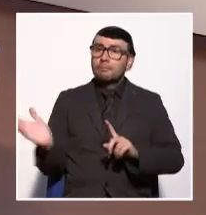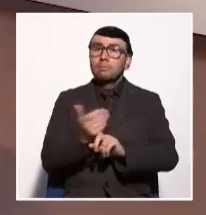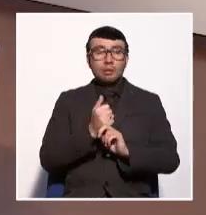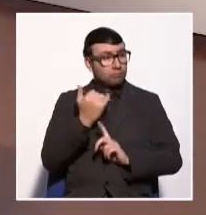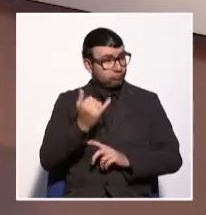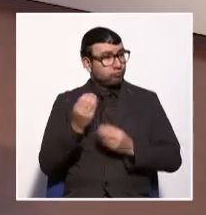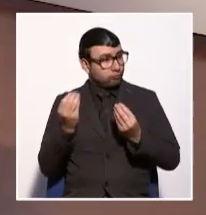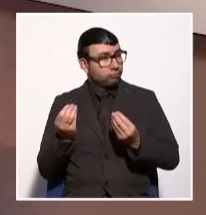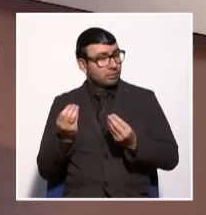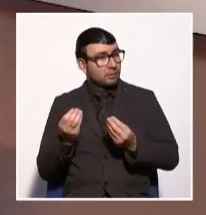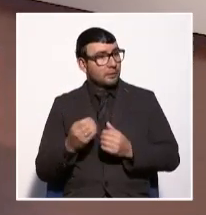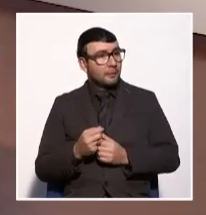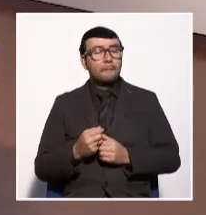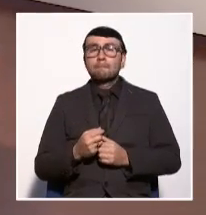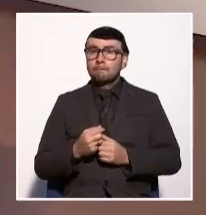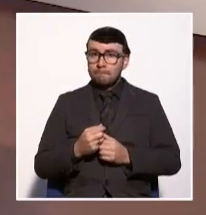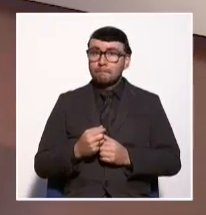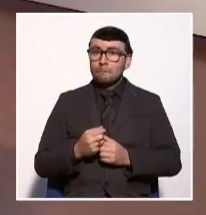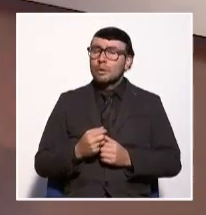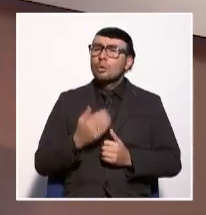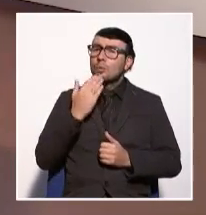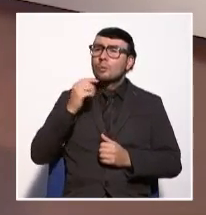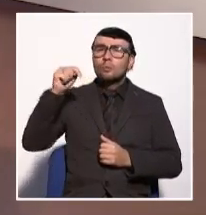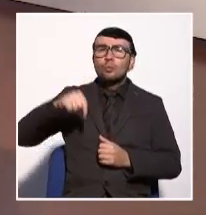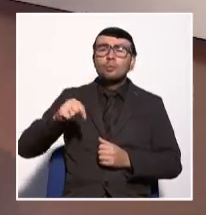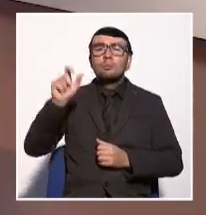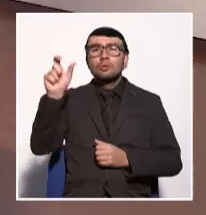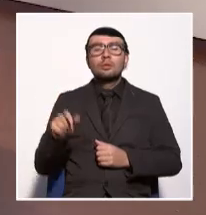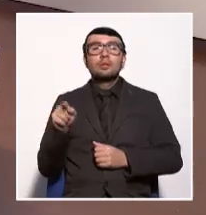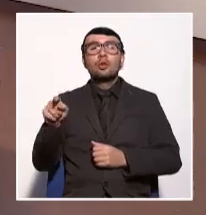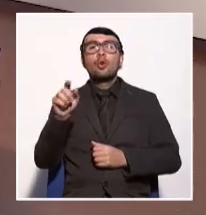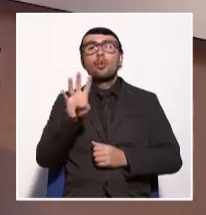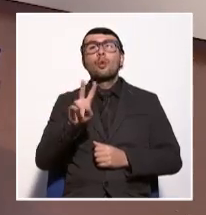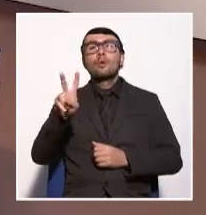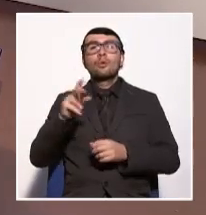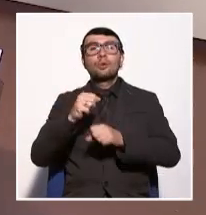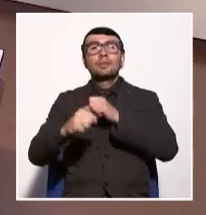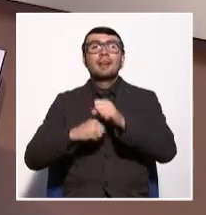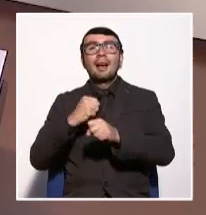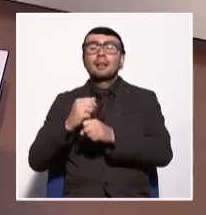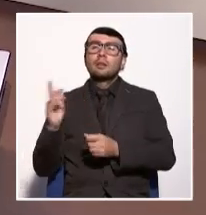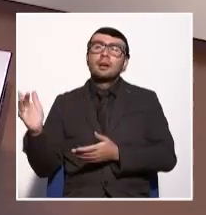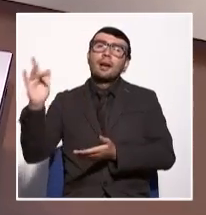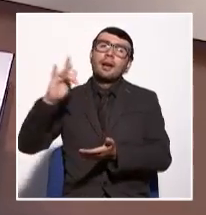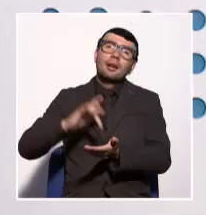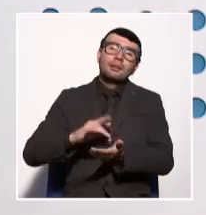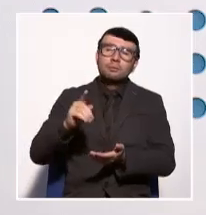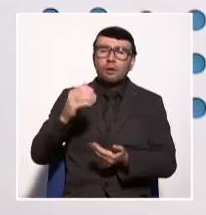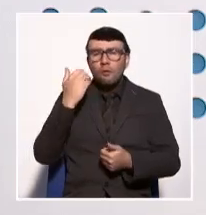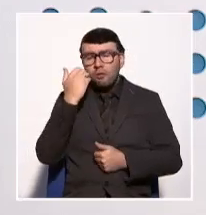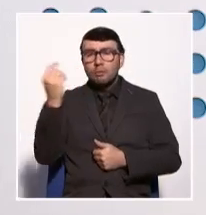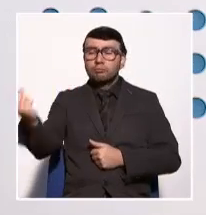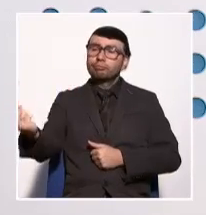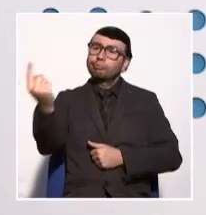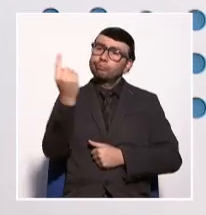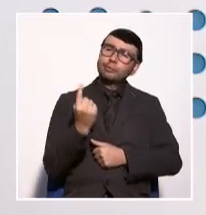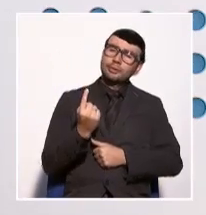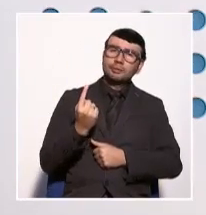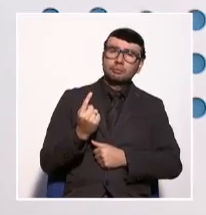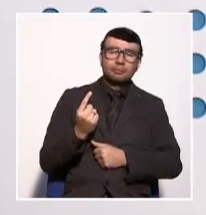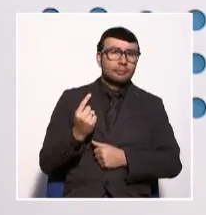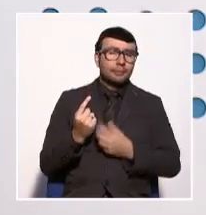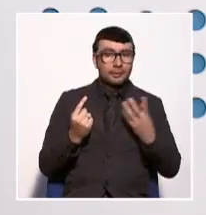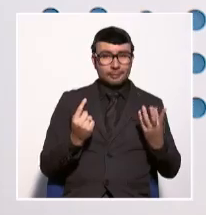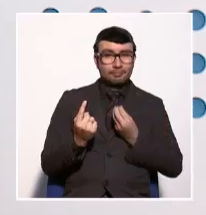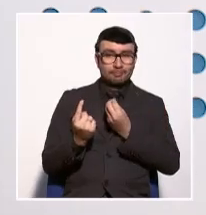muchas cosas hoy fue un paciente de 42 años a consulta y nosotros le decíamos que casualmente en esa